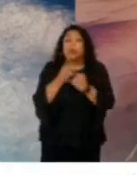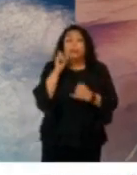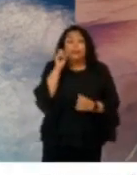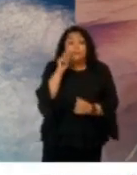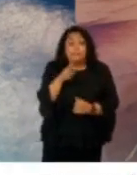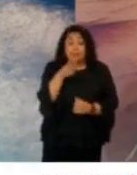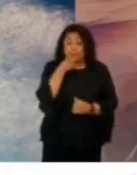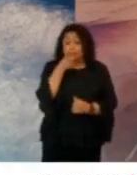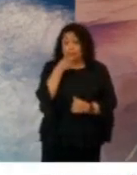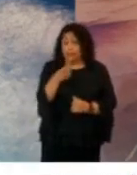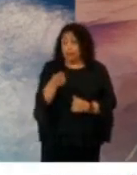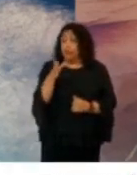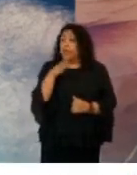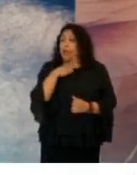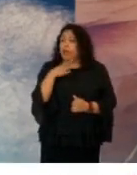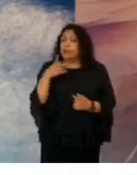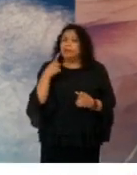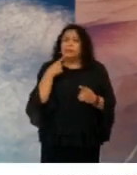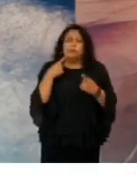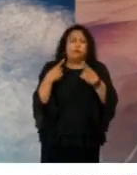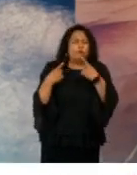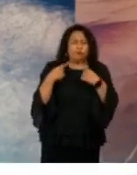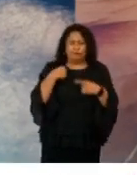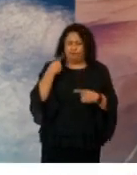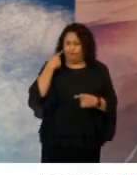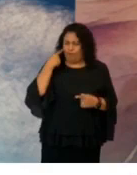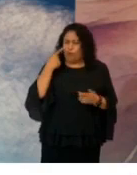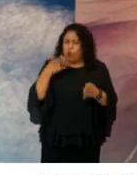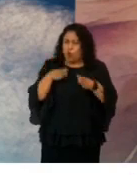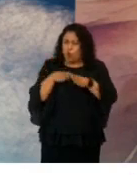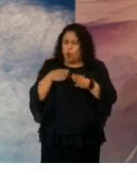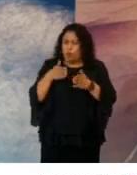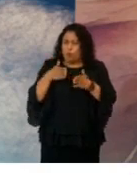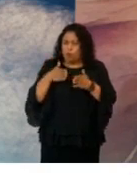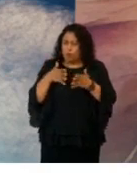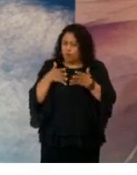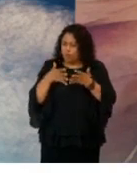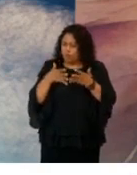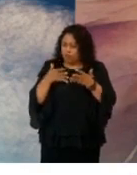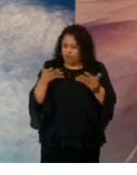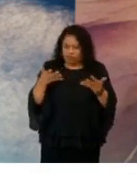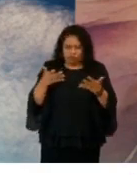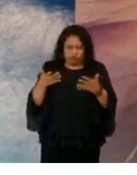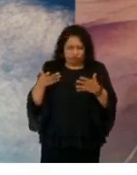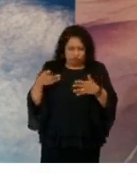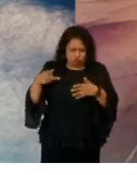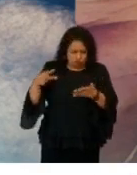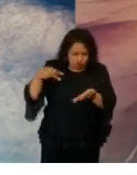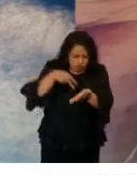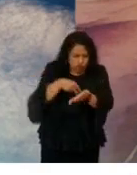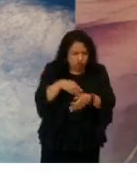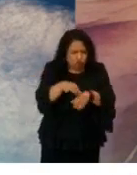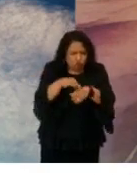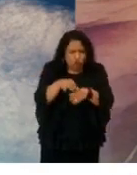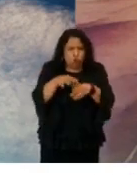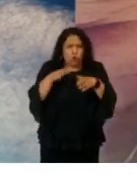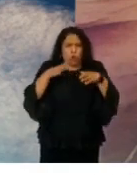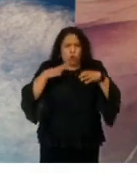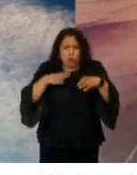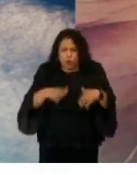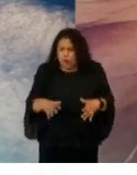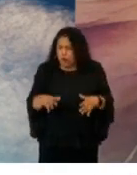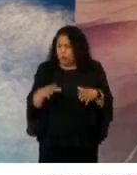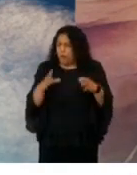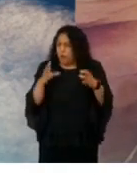hay que decirlo, cuando hay una discusión sobre cómo entrarle al territorio, ¿no? El territorio físico, sea del cuerpo o